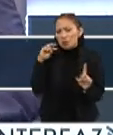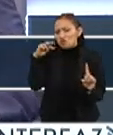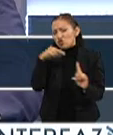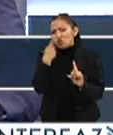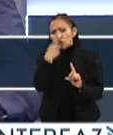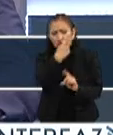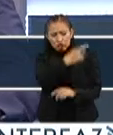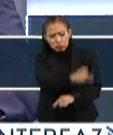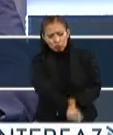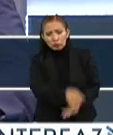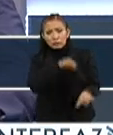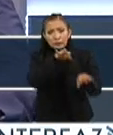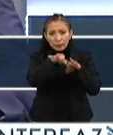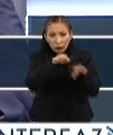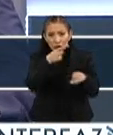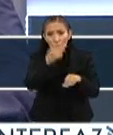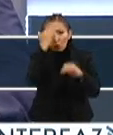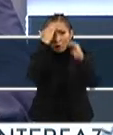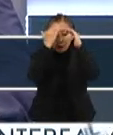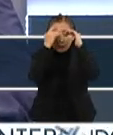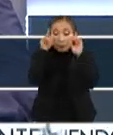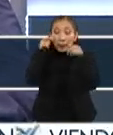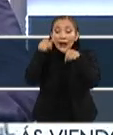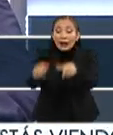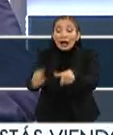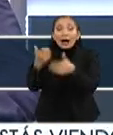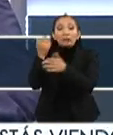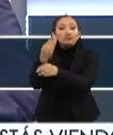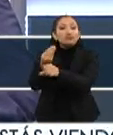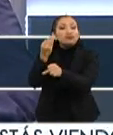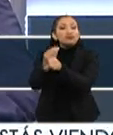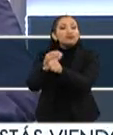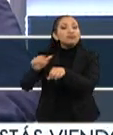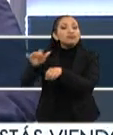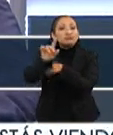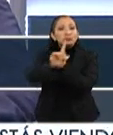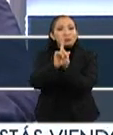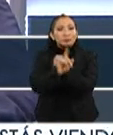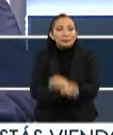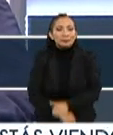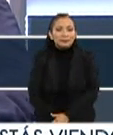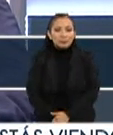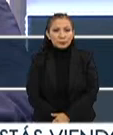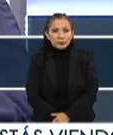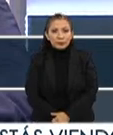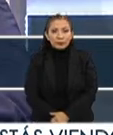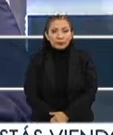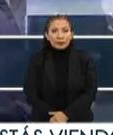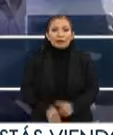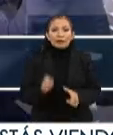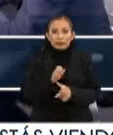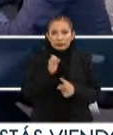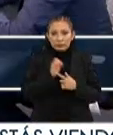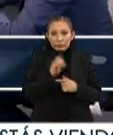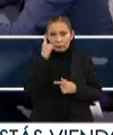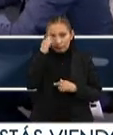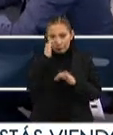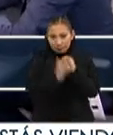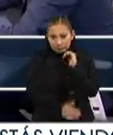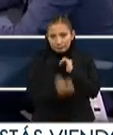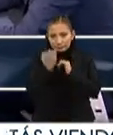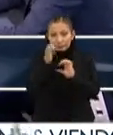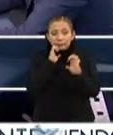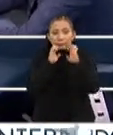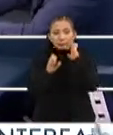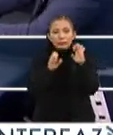enfocar todas sus baterías, todo su conocimiento a la generación de estas soluciones. Correcto. Muy bien, entonces, para terminar